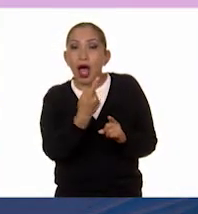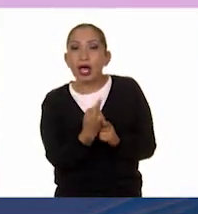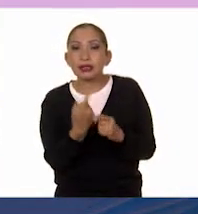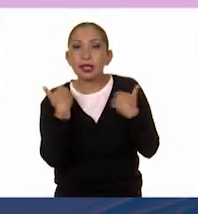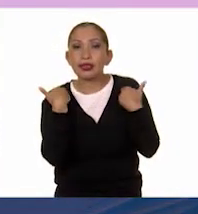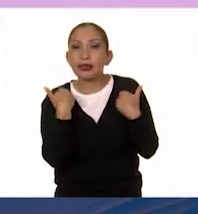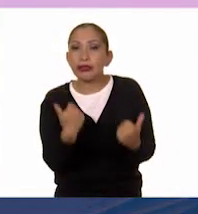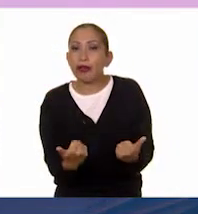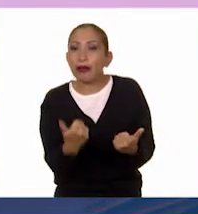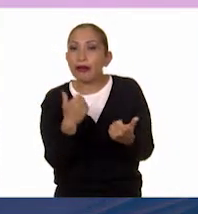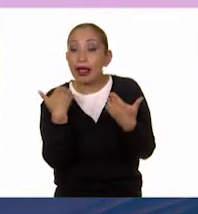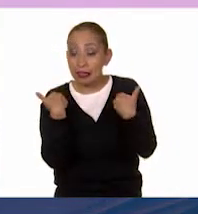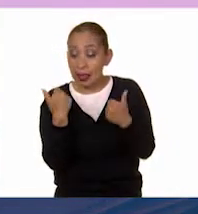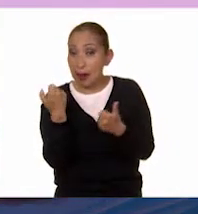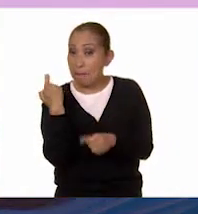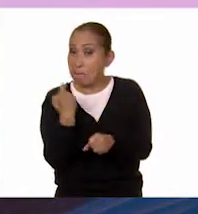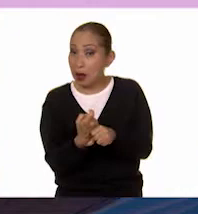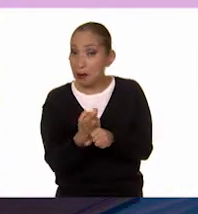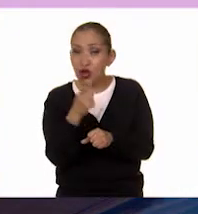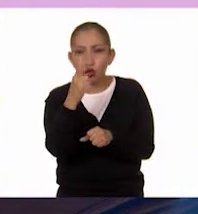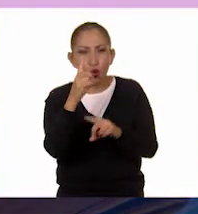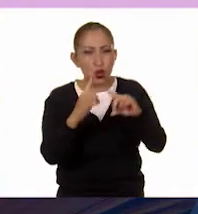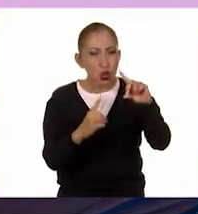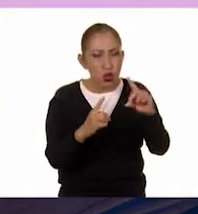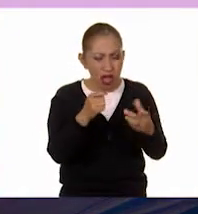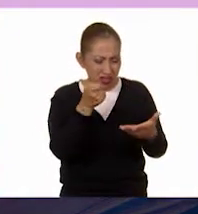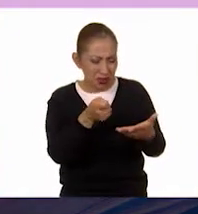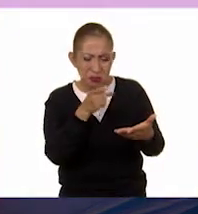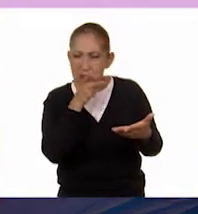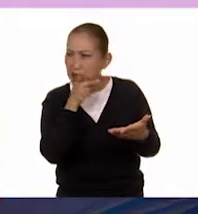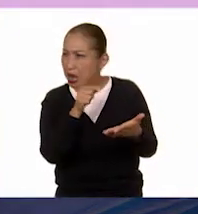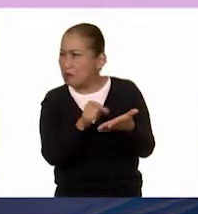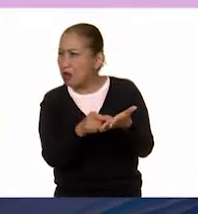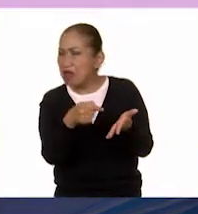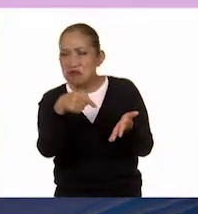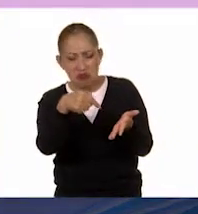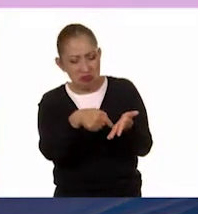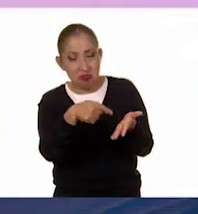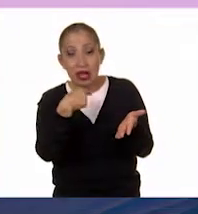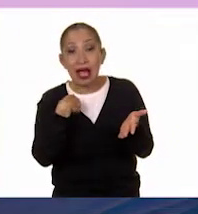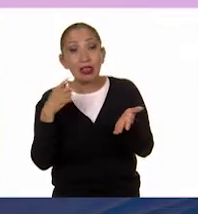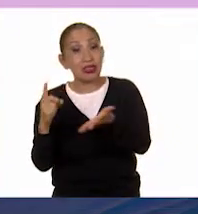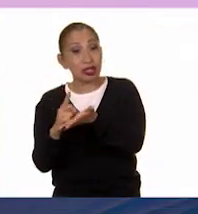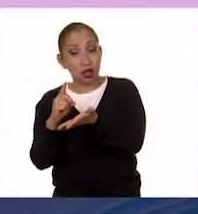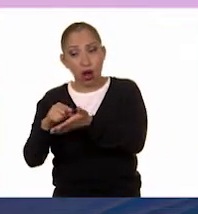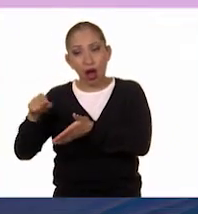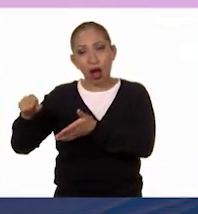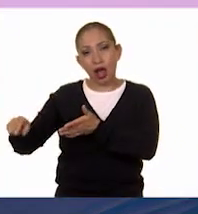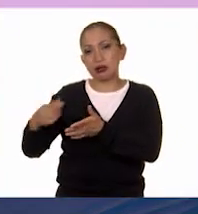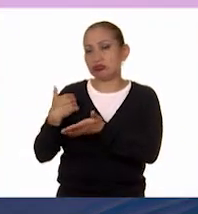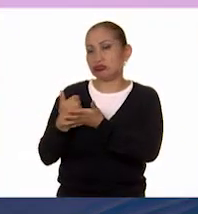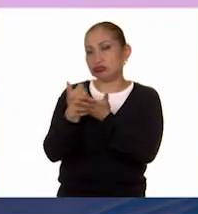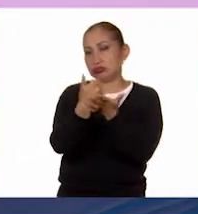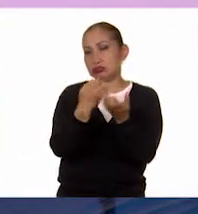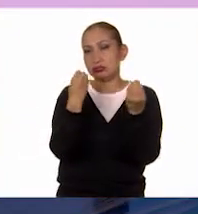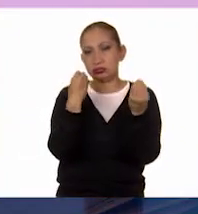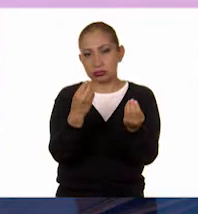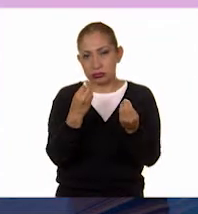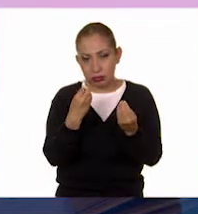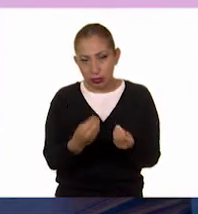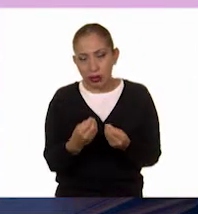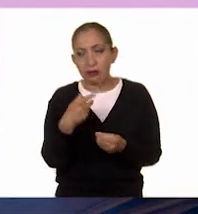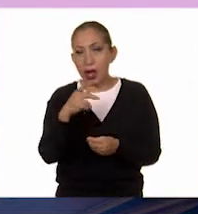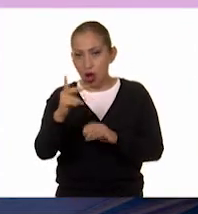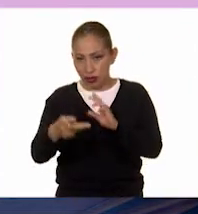la comprensión. Si tienen dudas sobre el significado de alguna palabra, el diccionario es su mejor aliado.